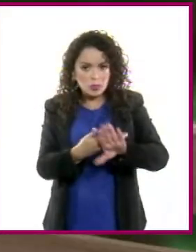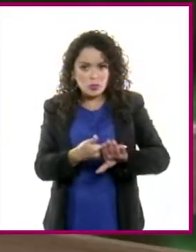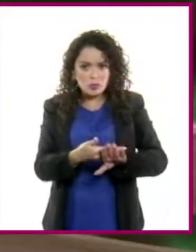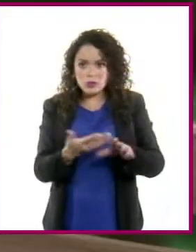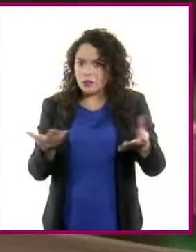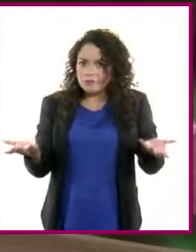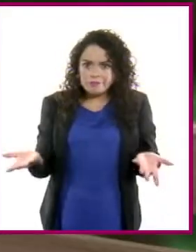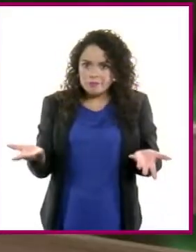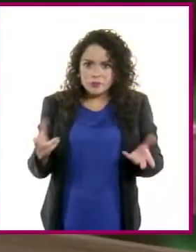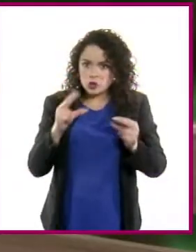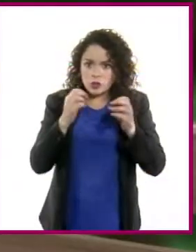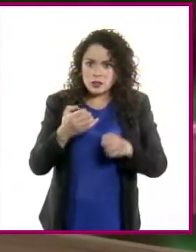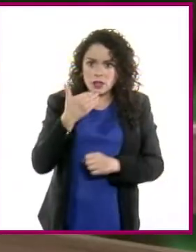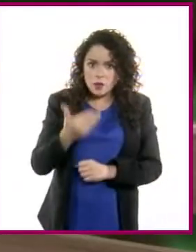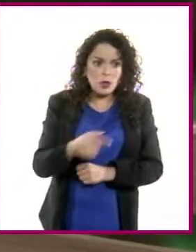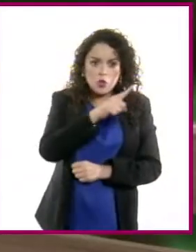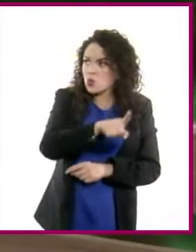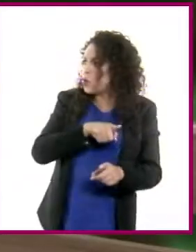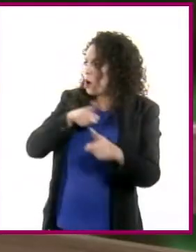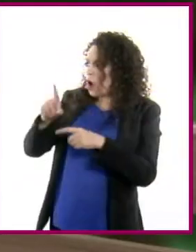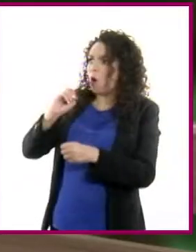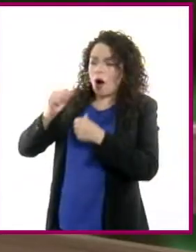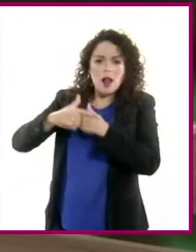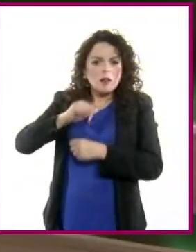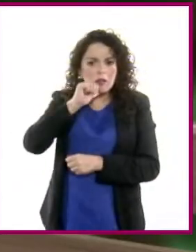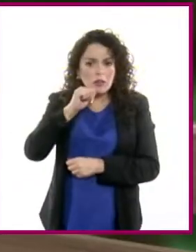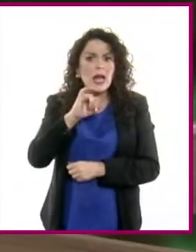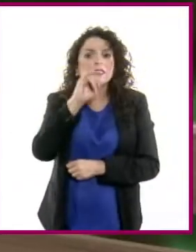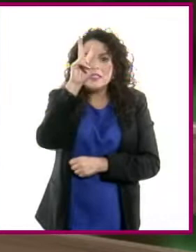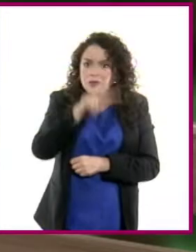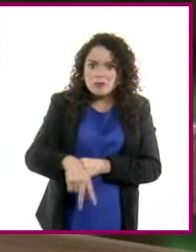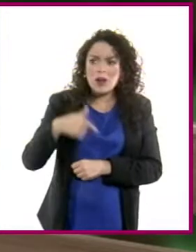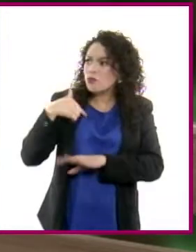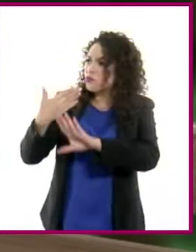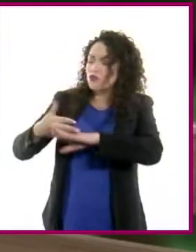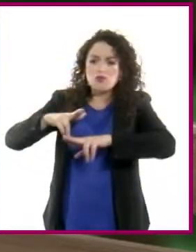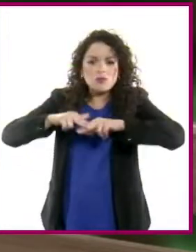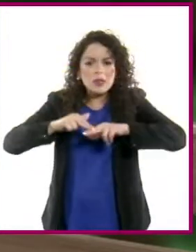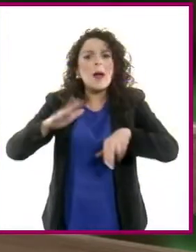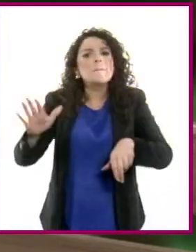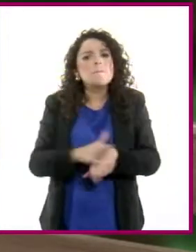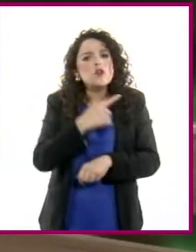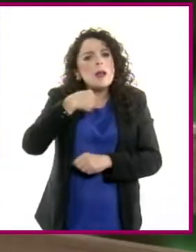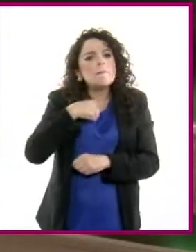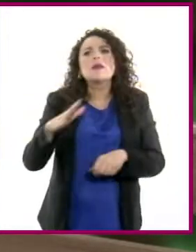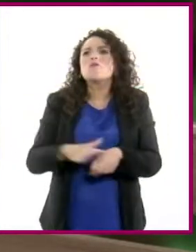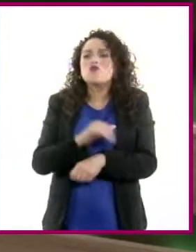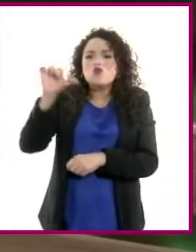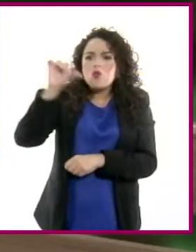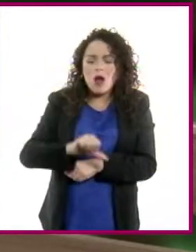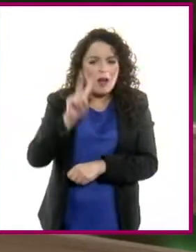nada. No, no le había hecho nada. Eso también me pone mal. No entender por qué a mí, por qué hoy.